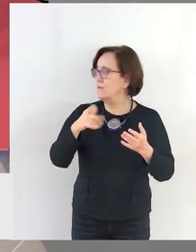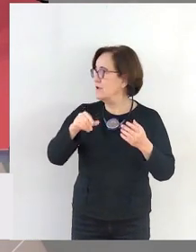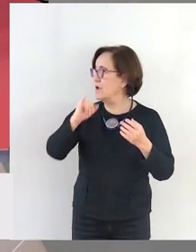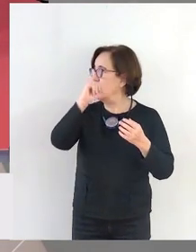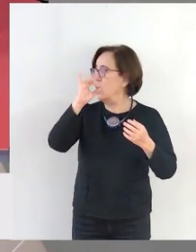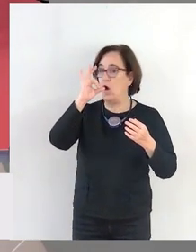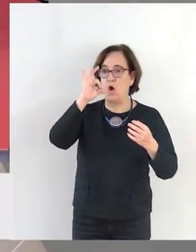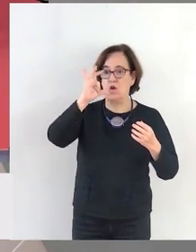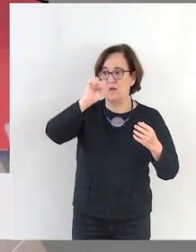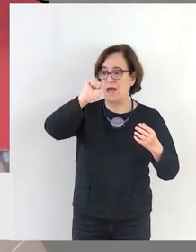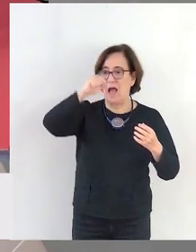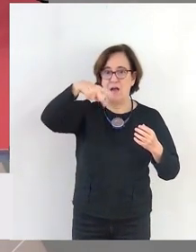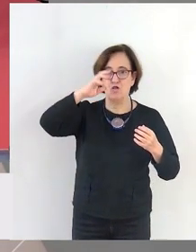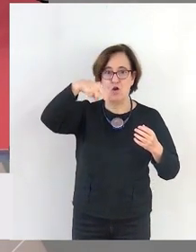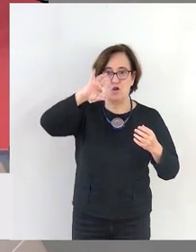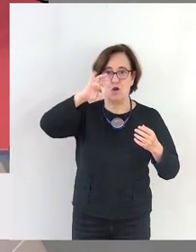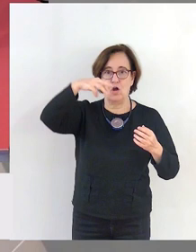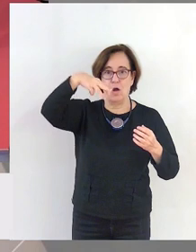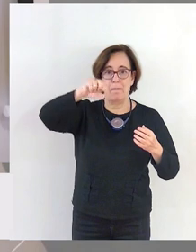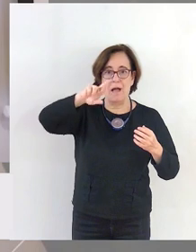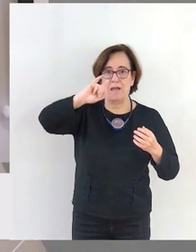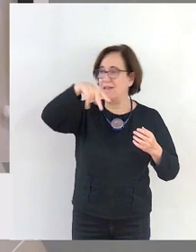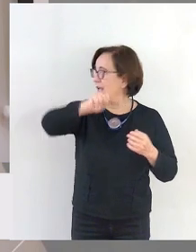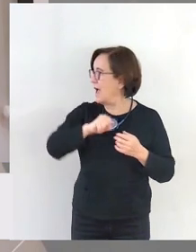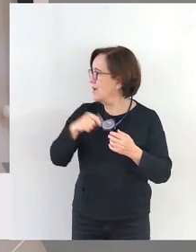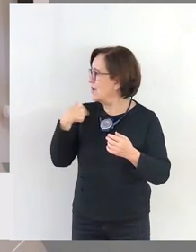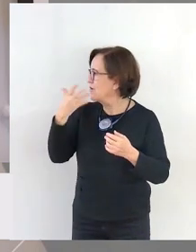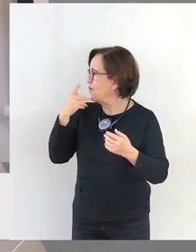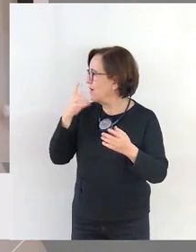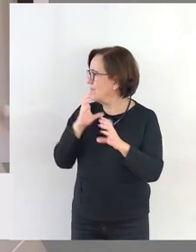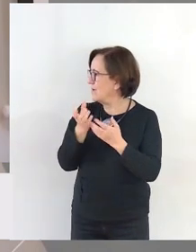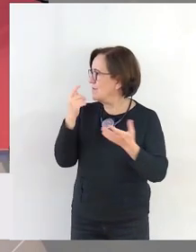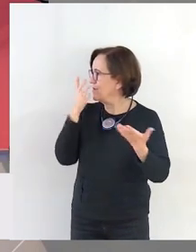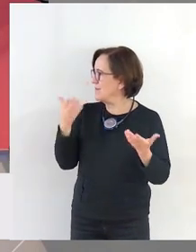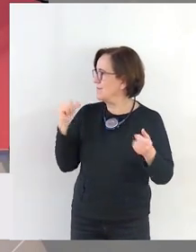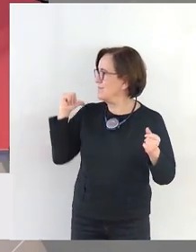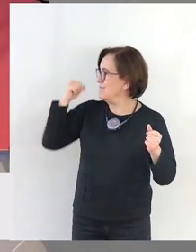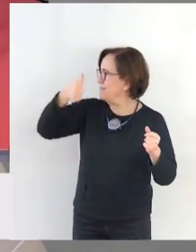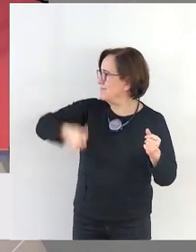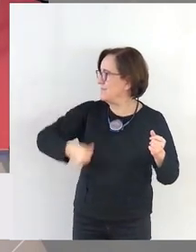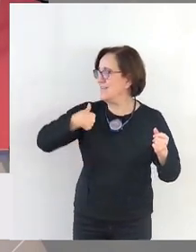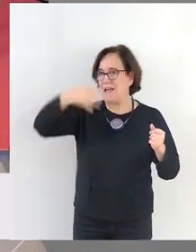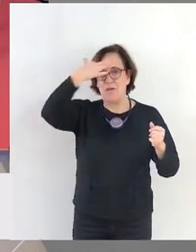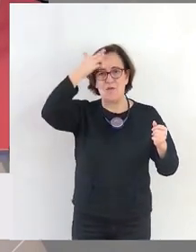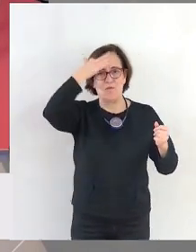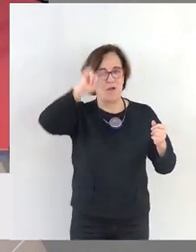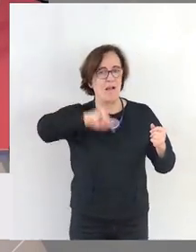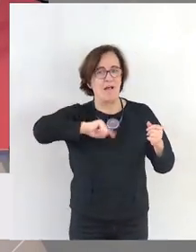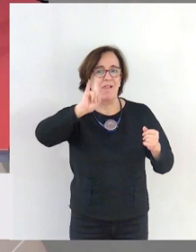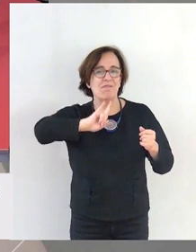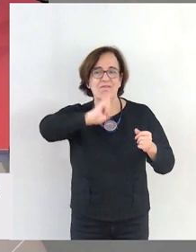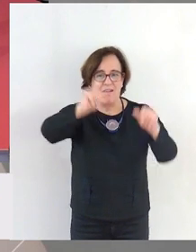Antonio Marina que todo el mundo le conoce pero yo le voy a presentar igual porque bueno seguro que también nos hace muchísima ilusión y es un placer